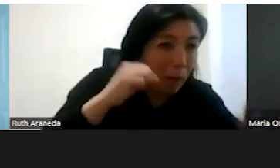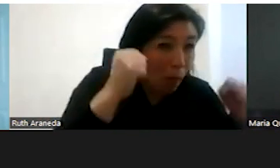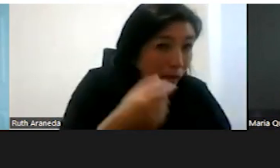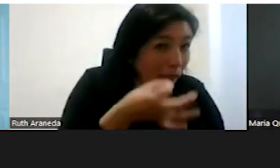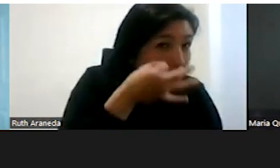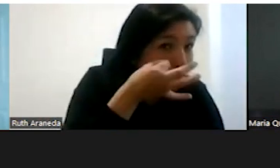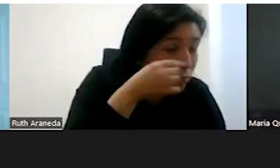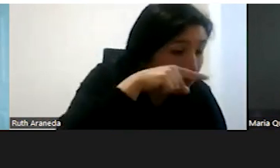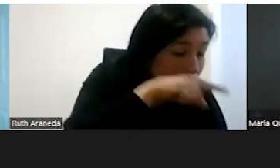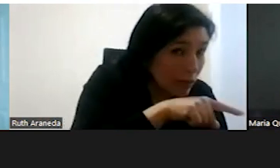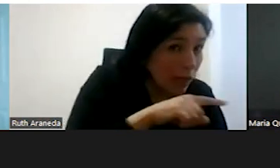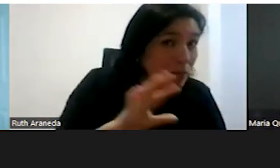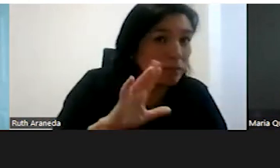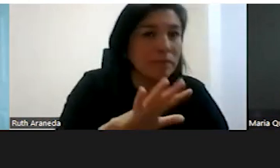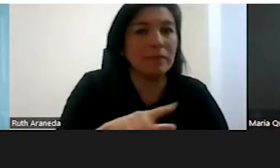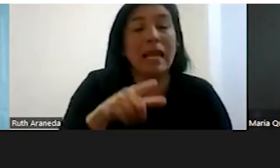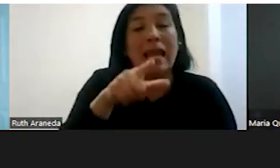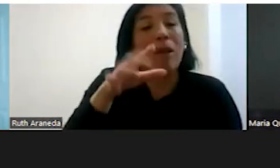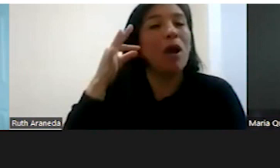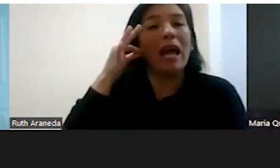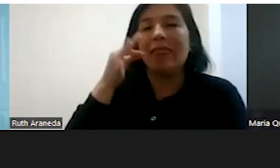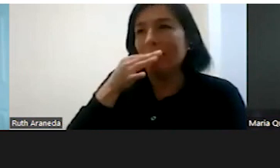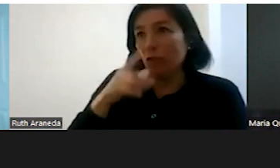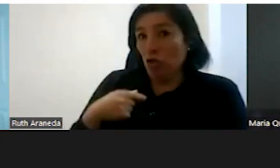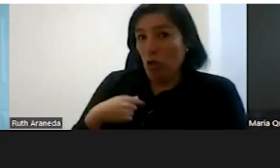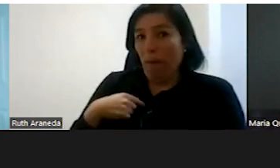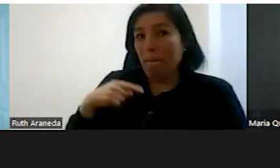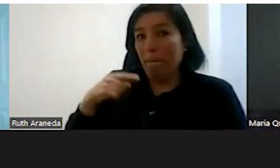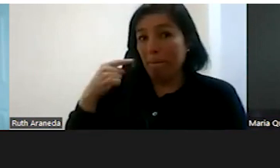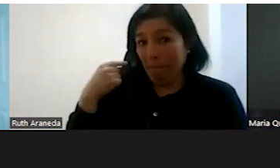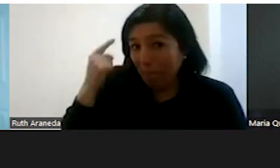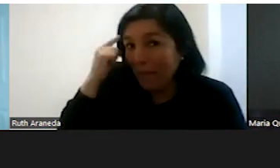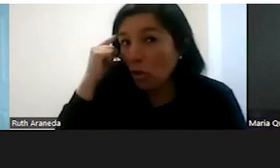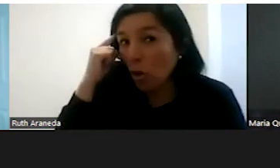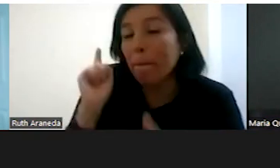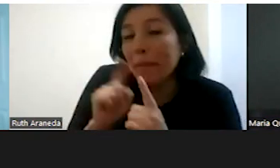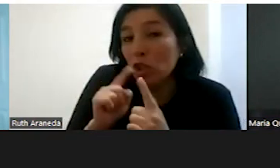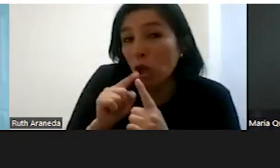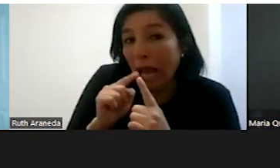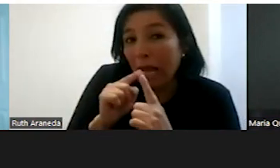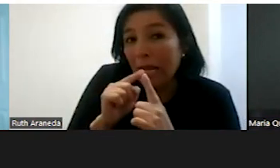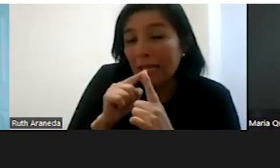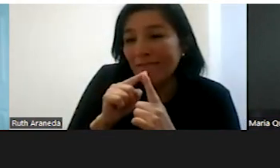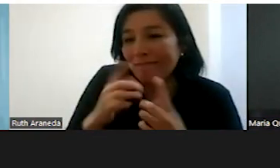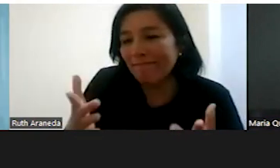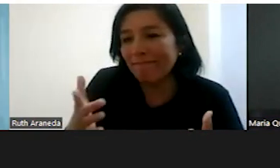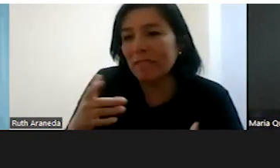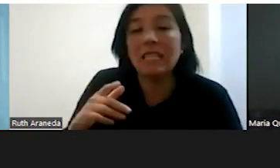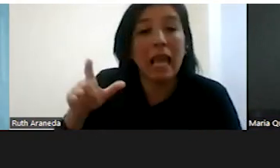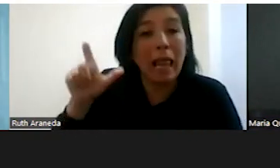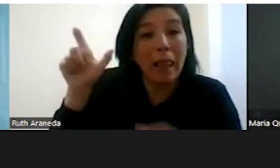Es desde mi opinión muy personal, es lamentable que la visita o el